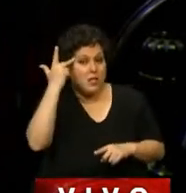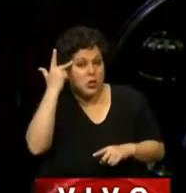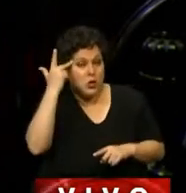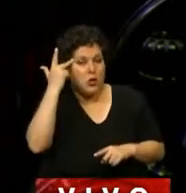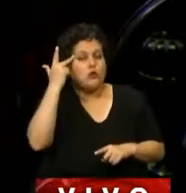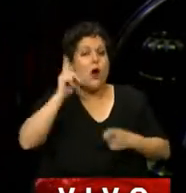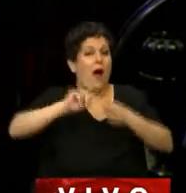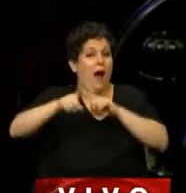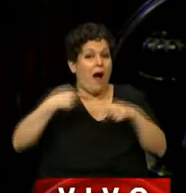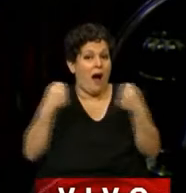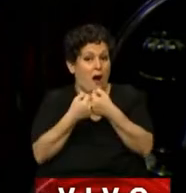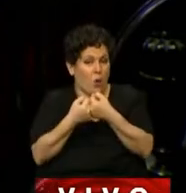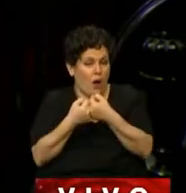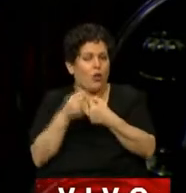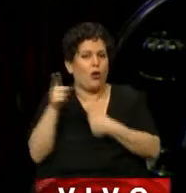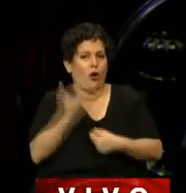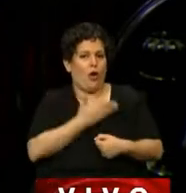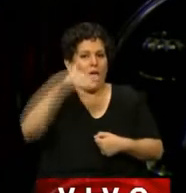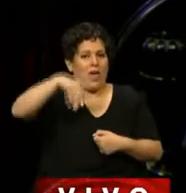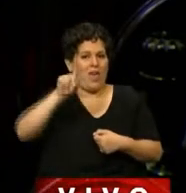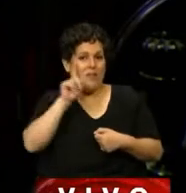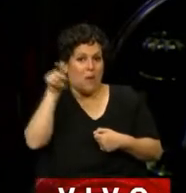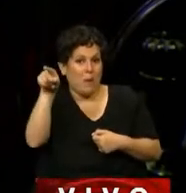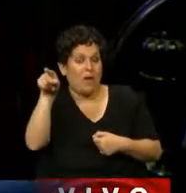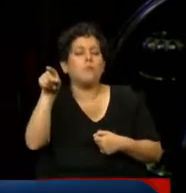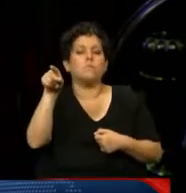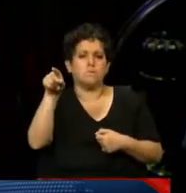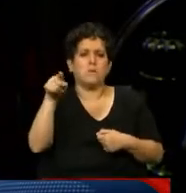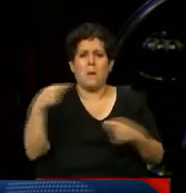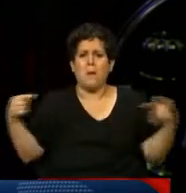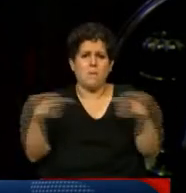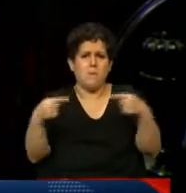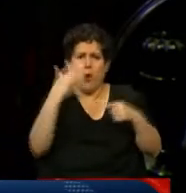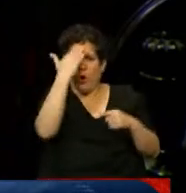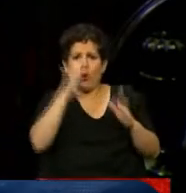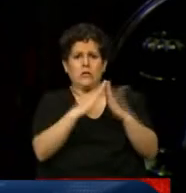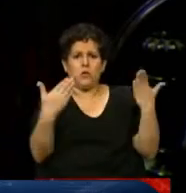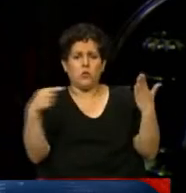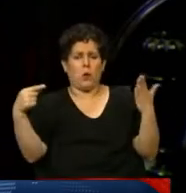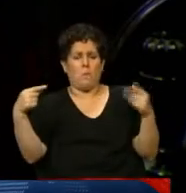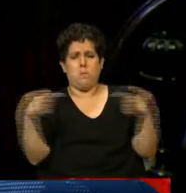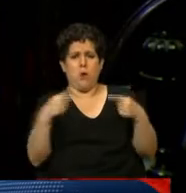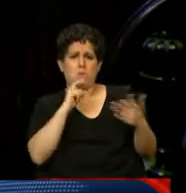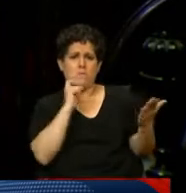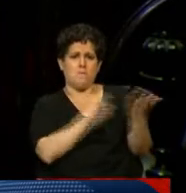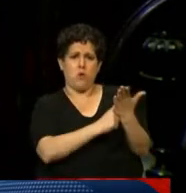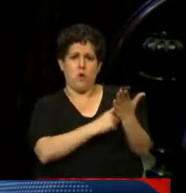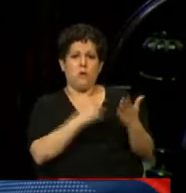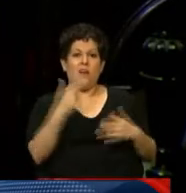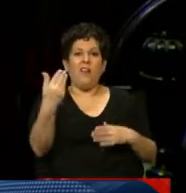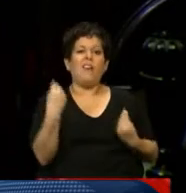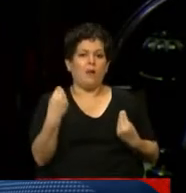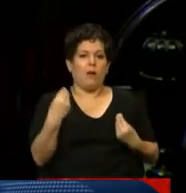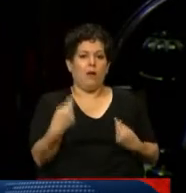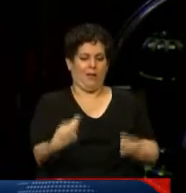el acuerdo en contravención a la Constitución Nacional no pasó por el Congreso y